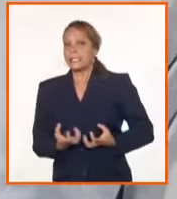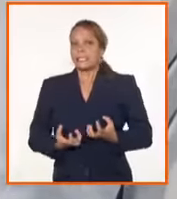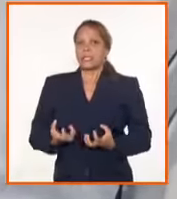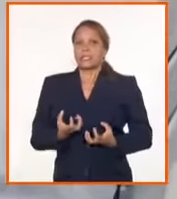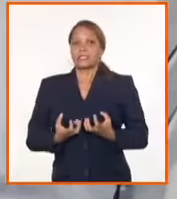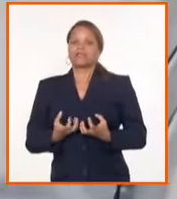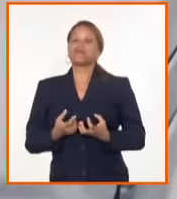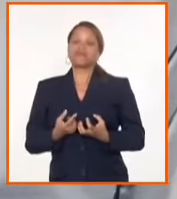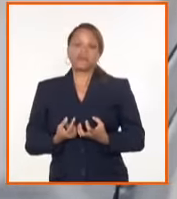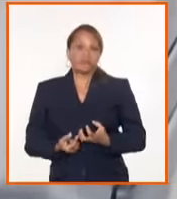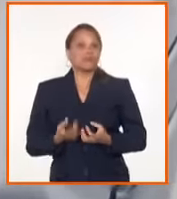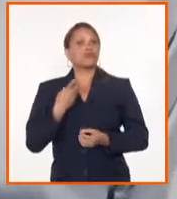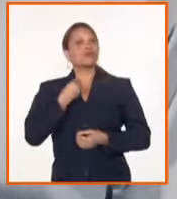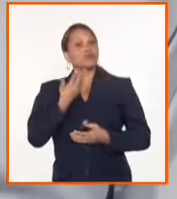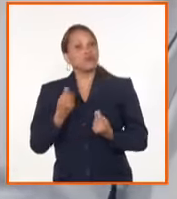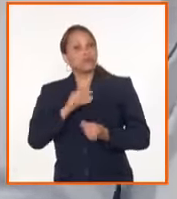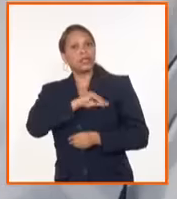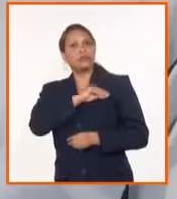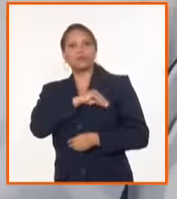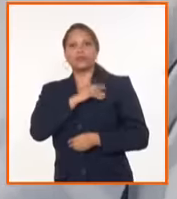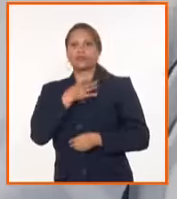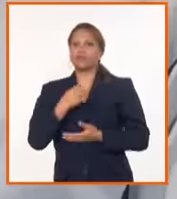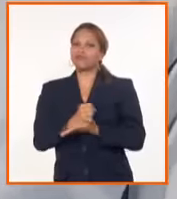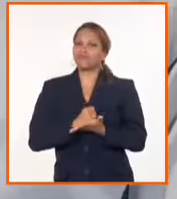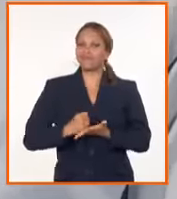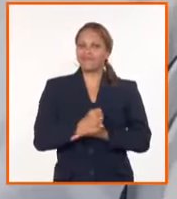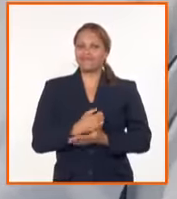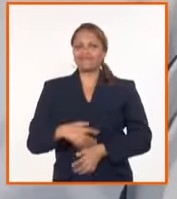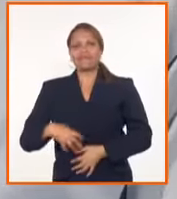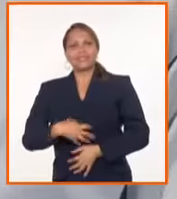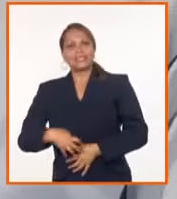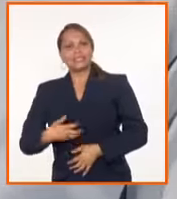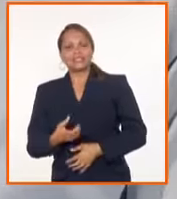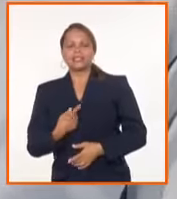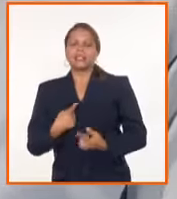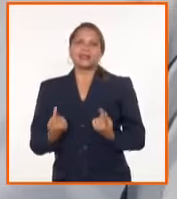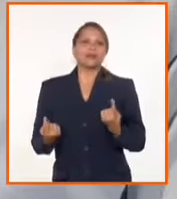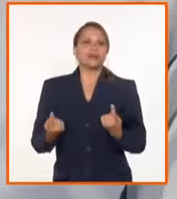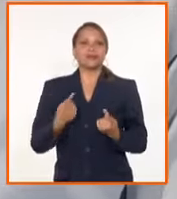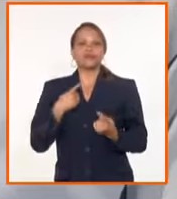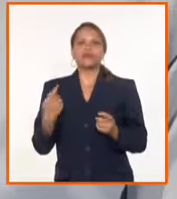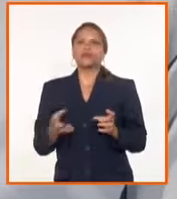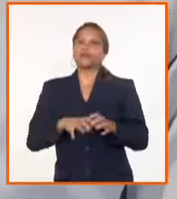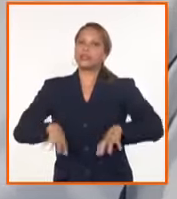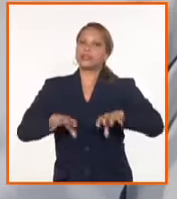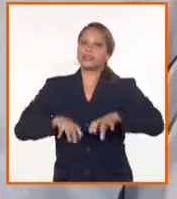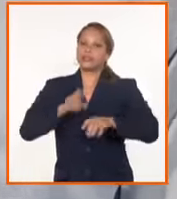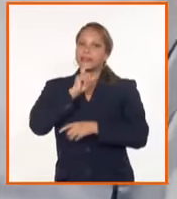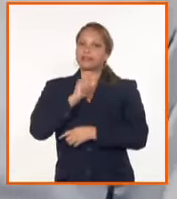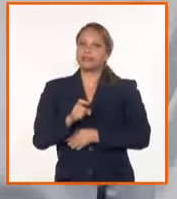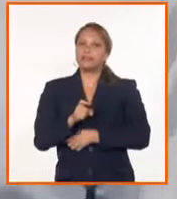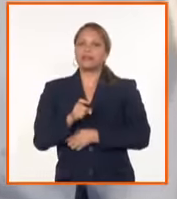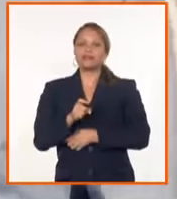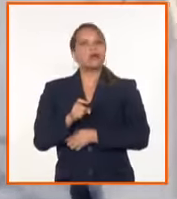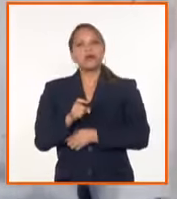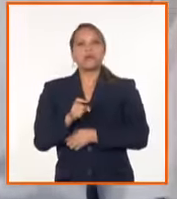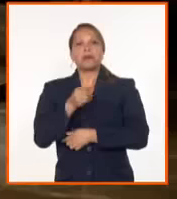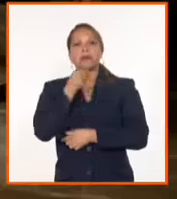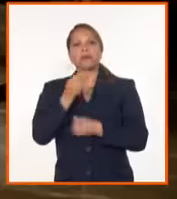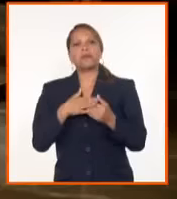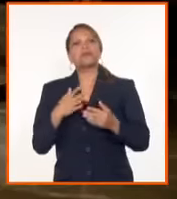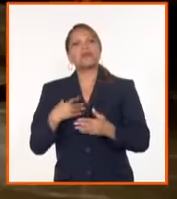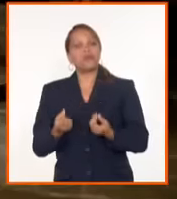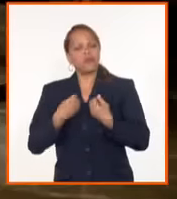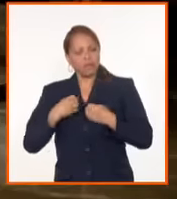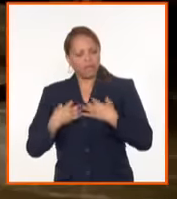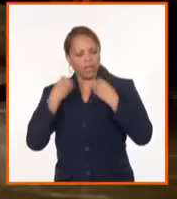uno siente, es mucho lo que la angustia cuando uno está enfrentado a esos problemas. Pero uno tiene que sacar la fuerza y